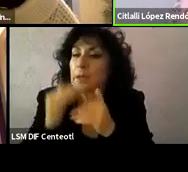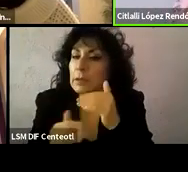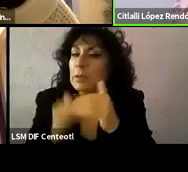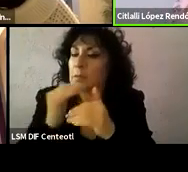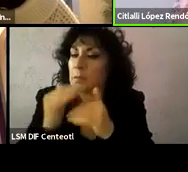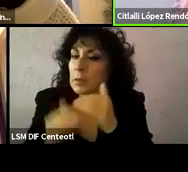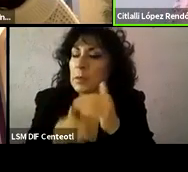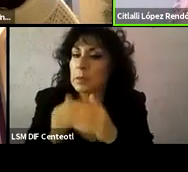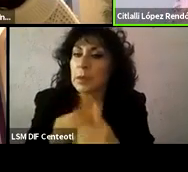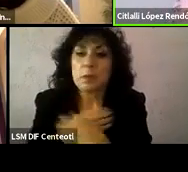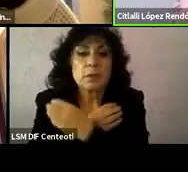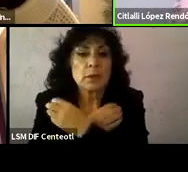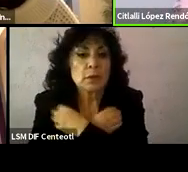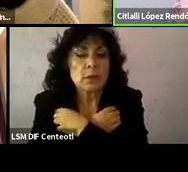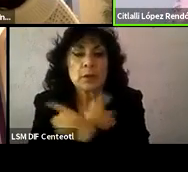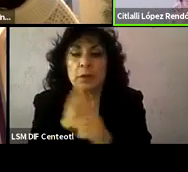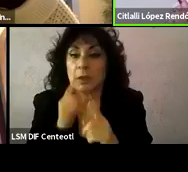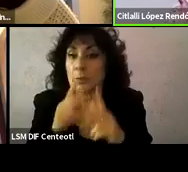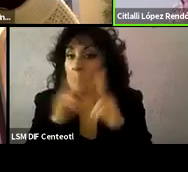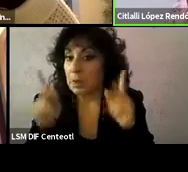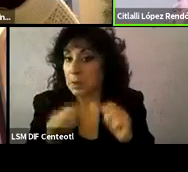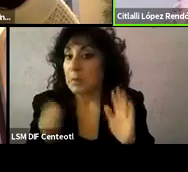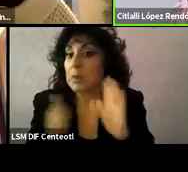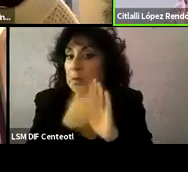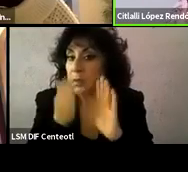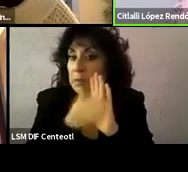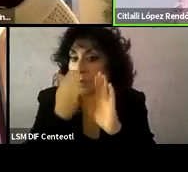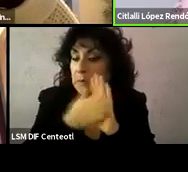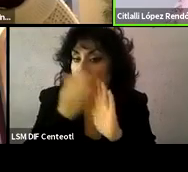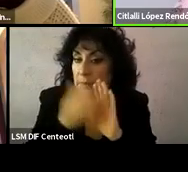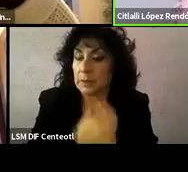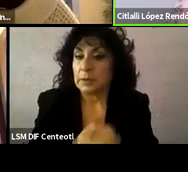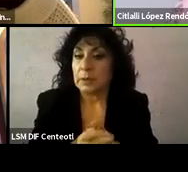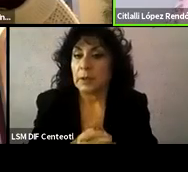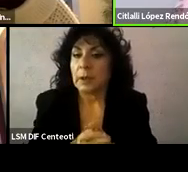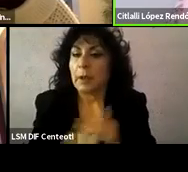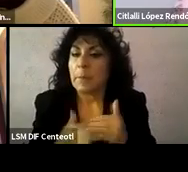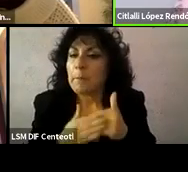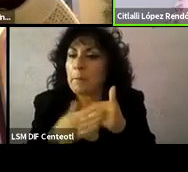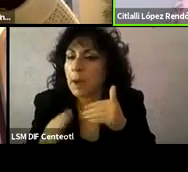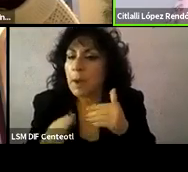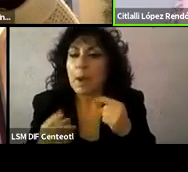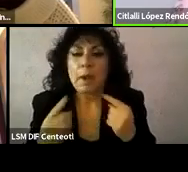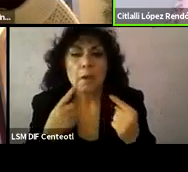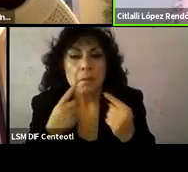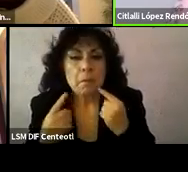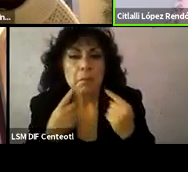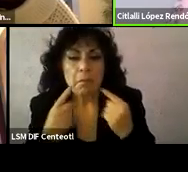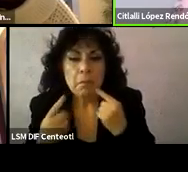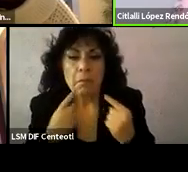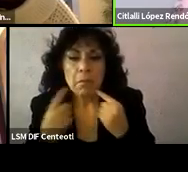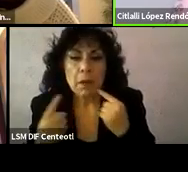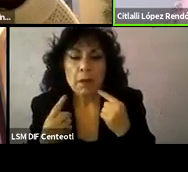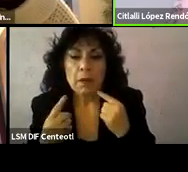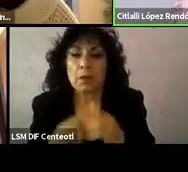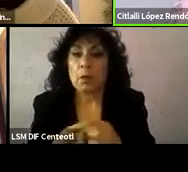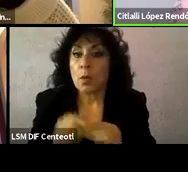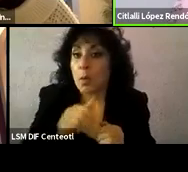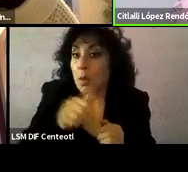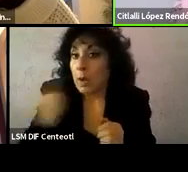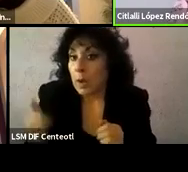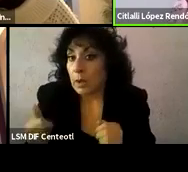de construcción de paz a partir de ese diálogo que surge del conflicto, siempre con la otra persona y no con ella.